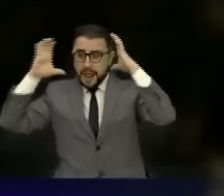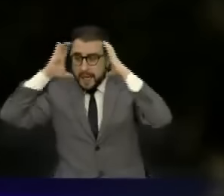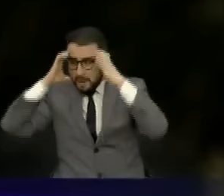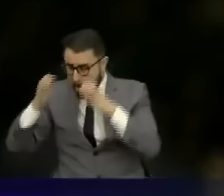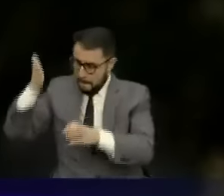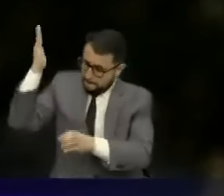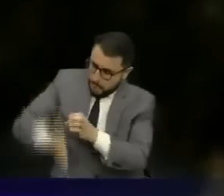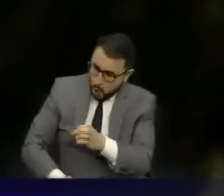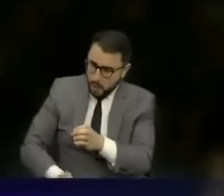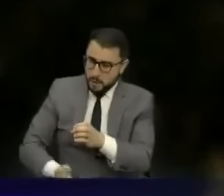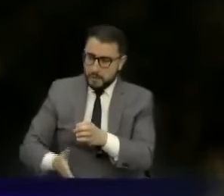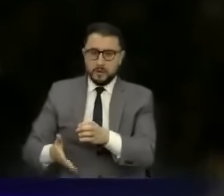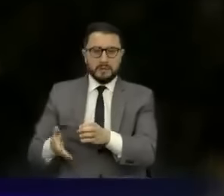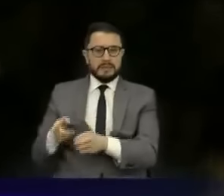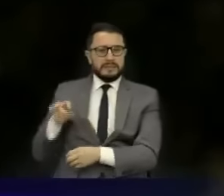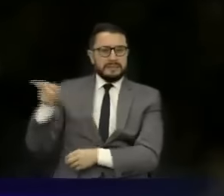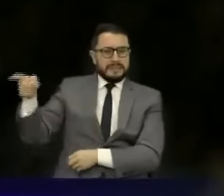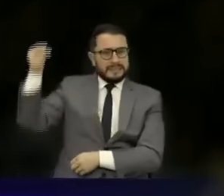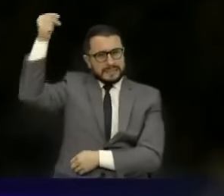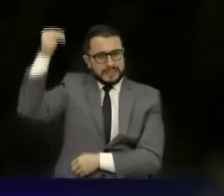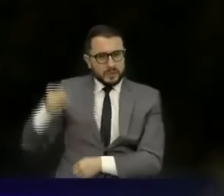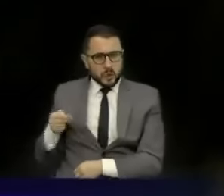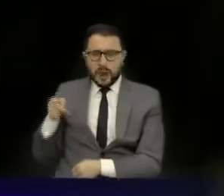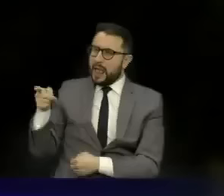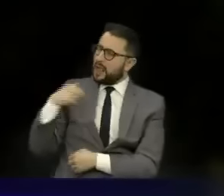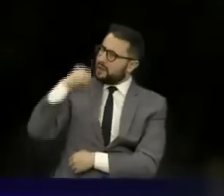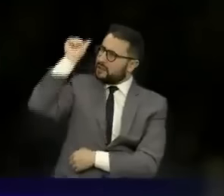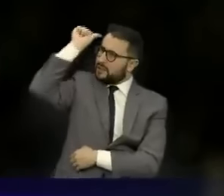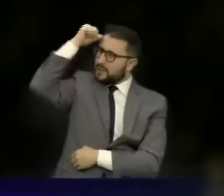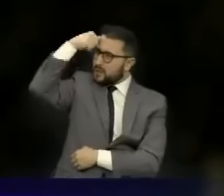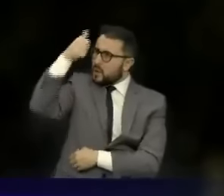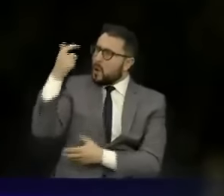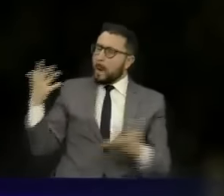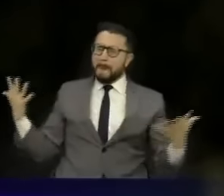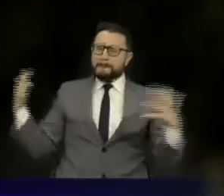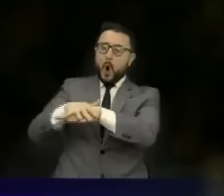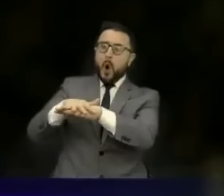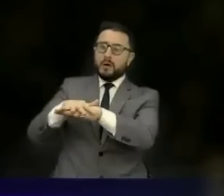Y entonces la historia vino ahí mismo de un solo momento.